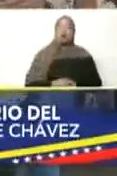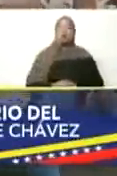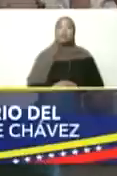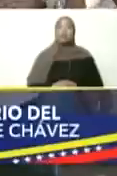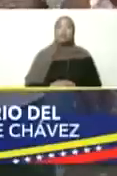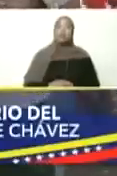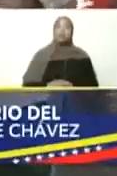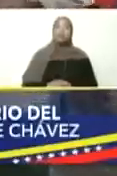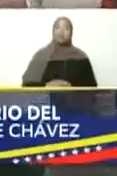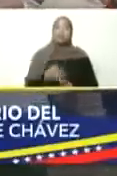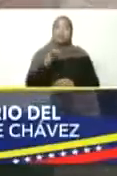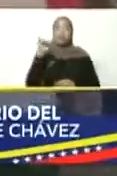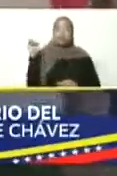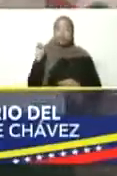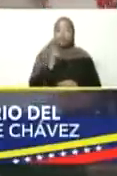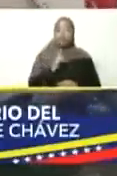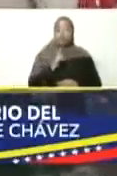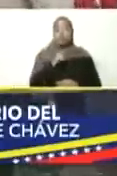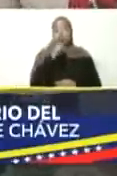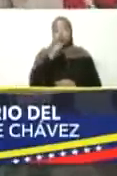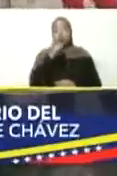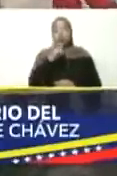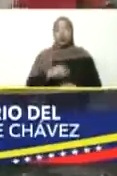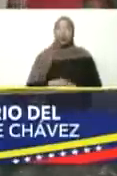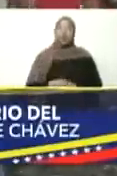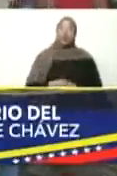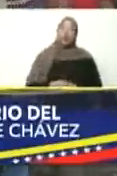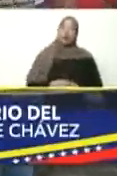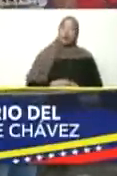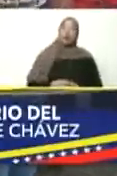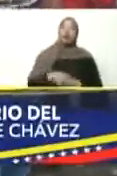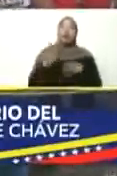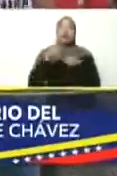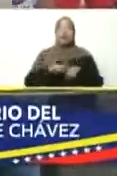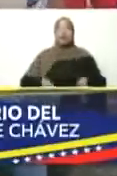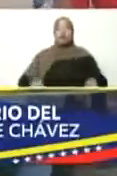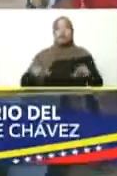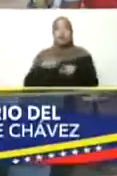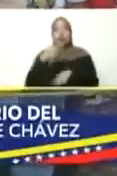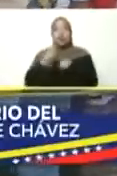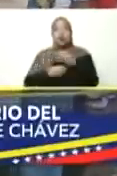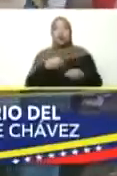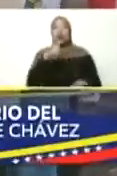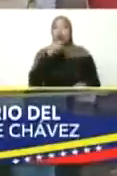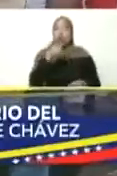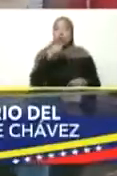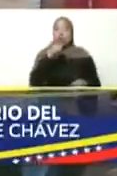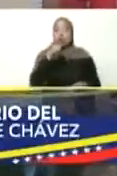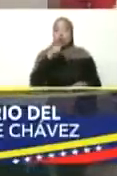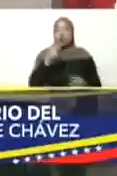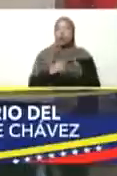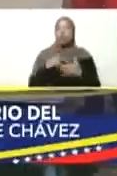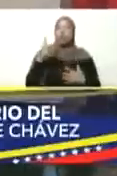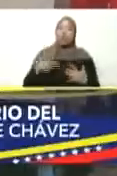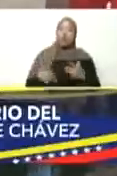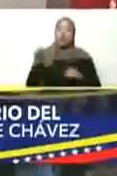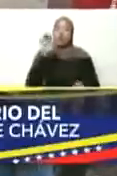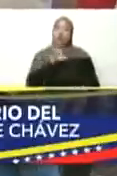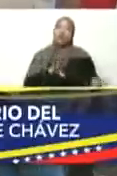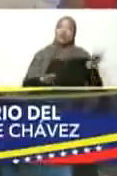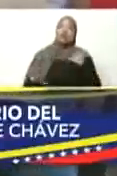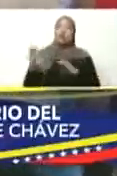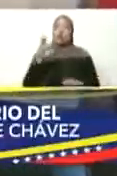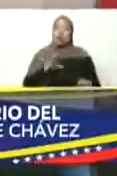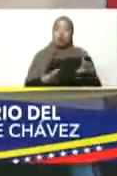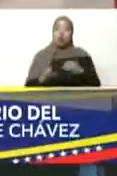bueno traerlo para acá y convertir esto en uno de los lugares para ese proyecto científico. ¿Te parece,